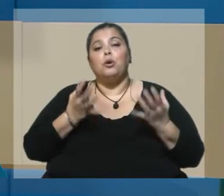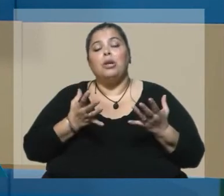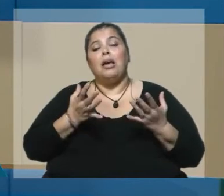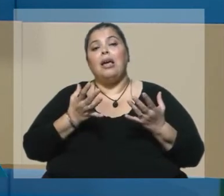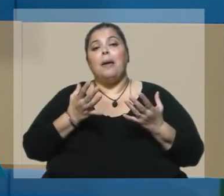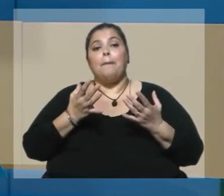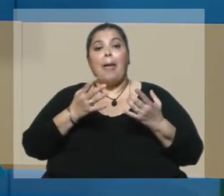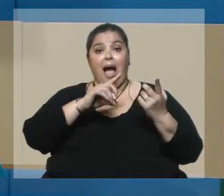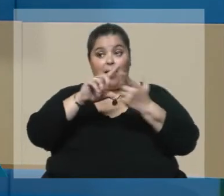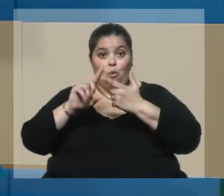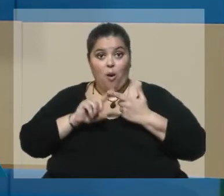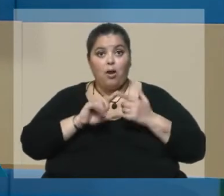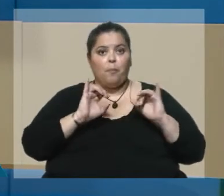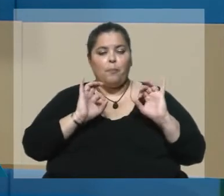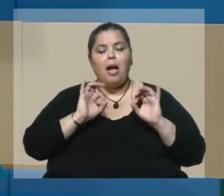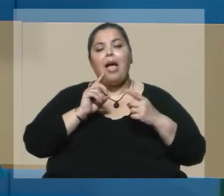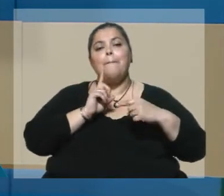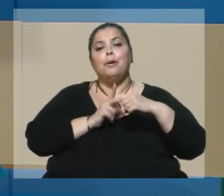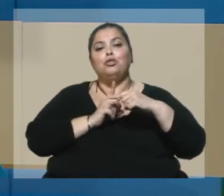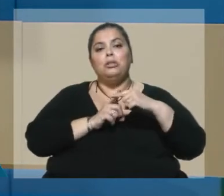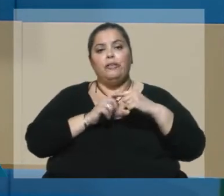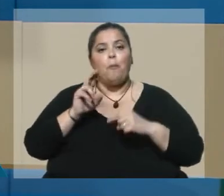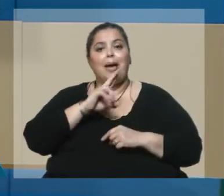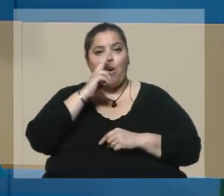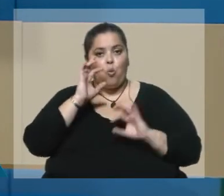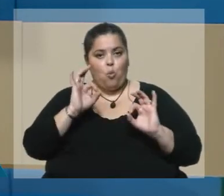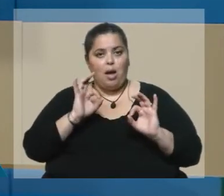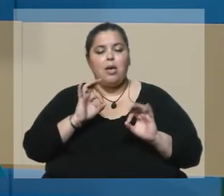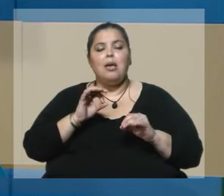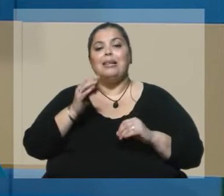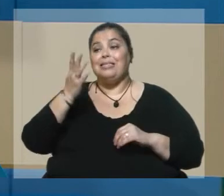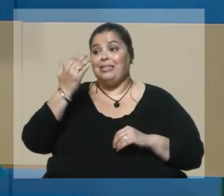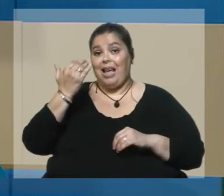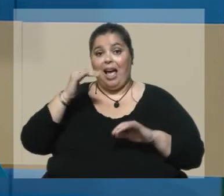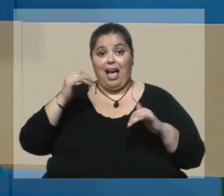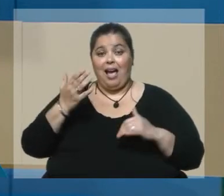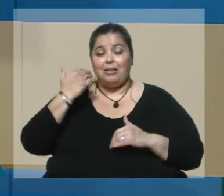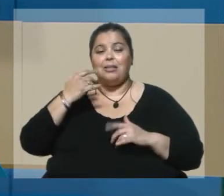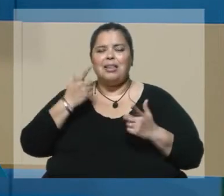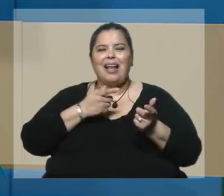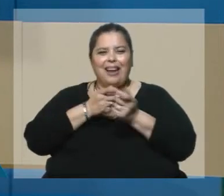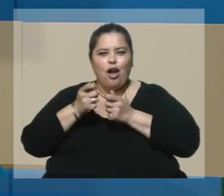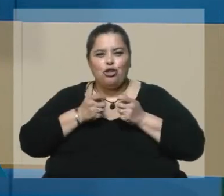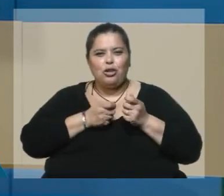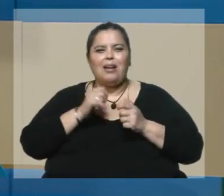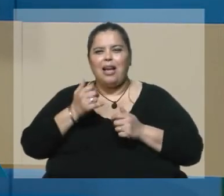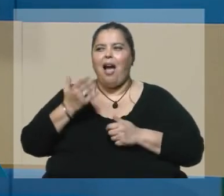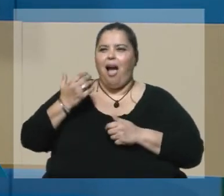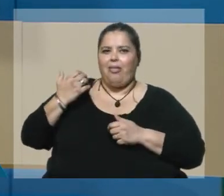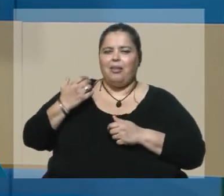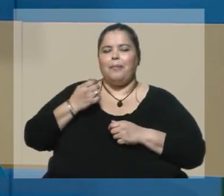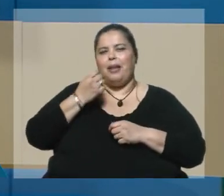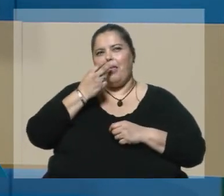agregados es muy positivo para Uruguay es bastante generalizado de hecho ya sabía querido negociar un par de años un par de años atrás